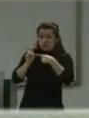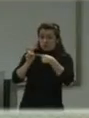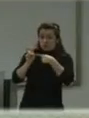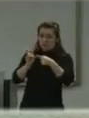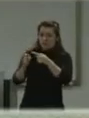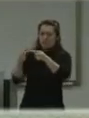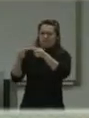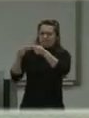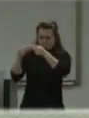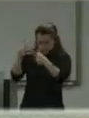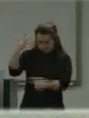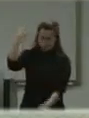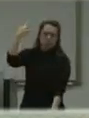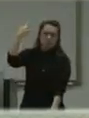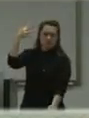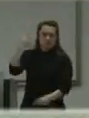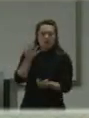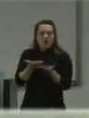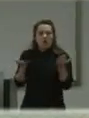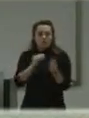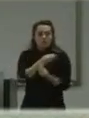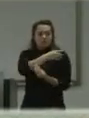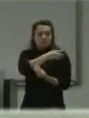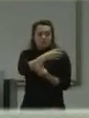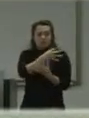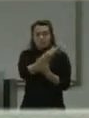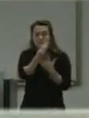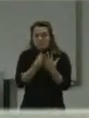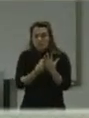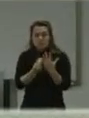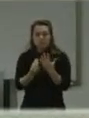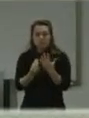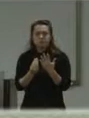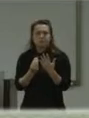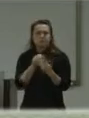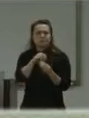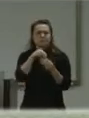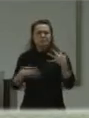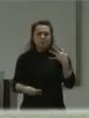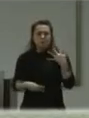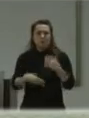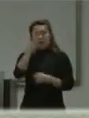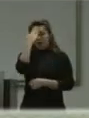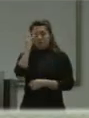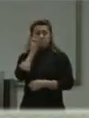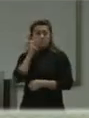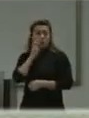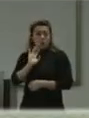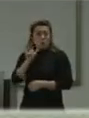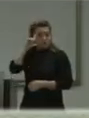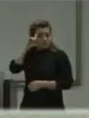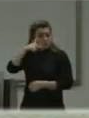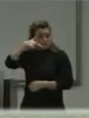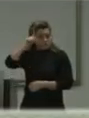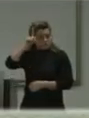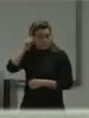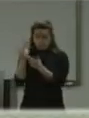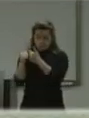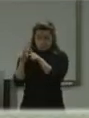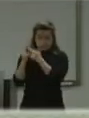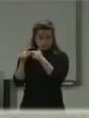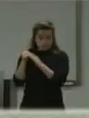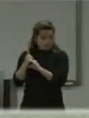diferentes elementos diferentes dimensiones no solamente cuando hablamos de sexualidad nos referimos a la parte genital o a la parte de